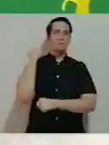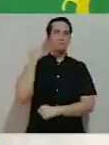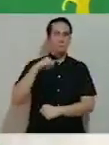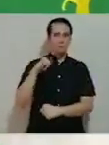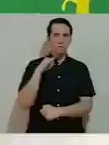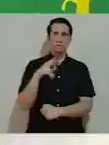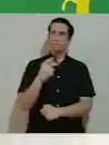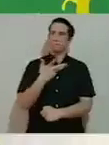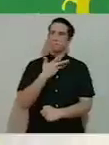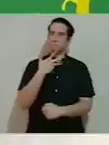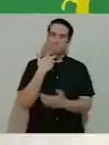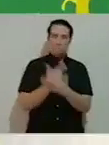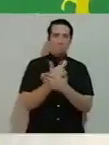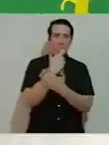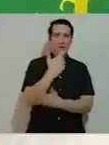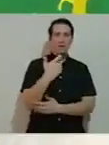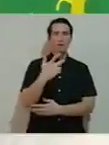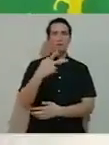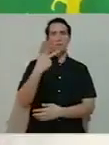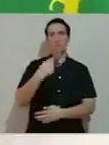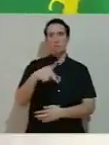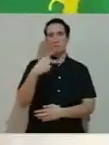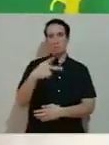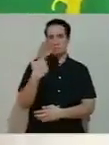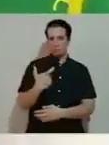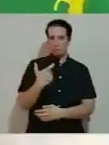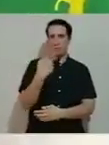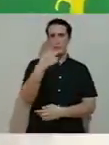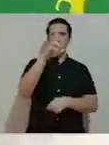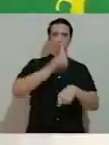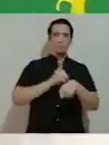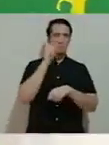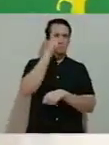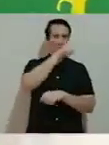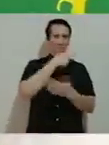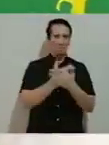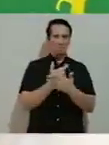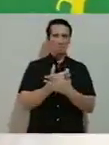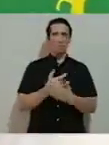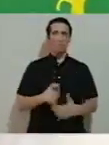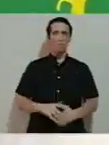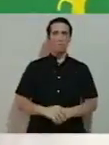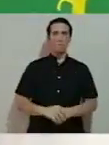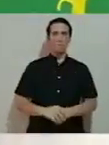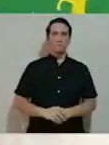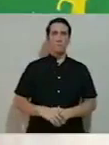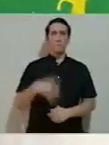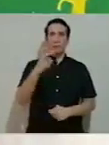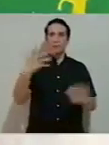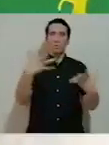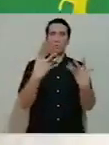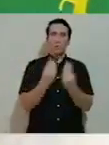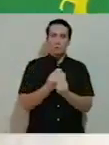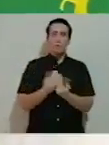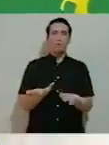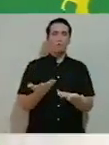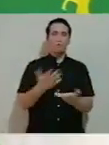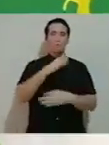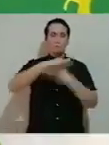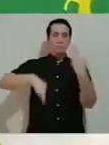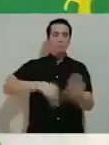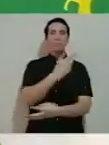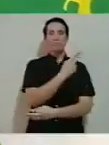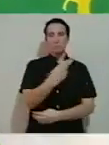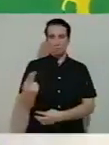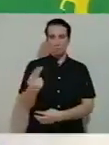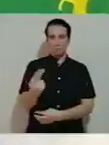familias yucatecas y que no tengan que pagarlo de su propia bolsa en estos días de dificultad económica. Esto lo hacemos de manera solidaria